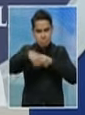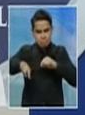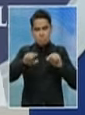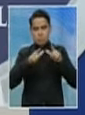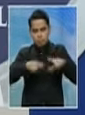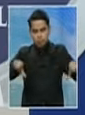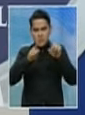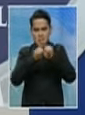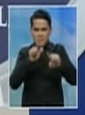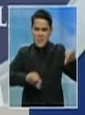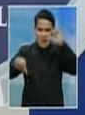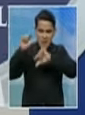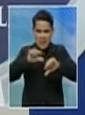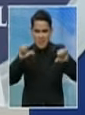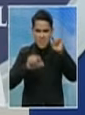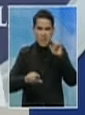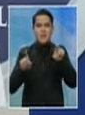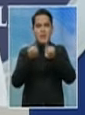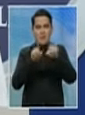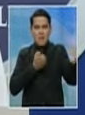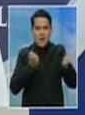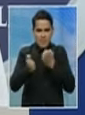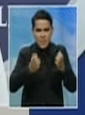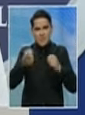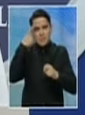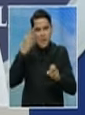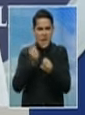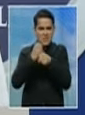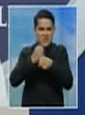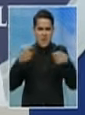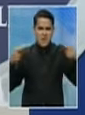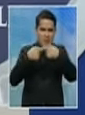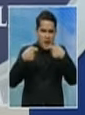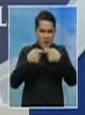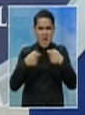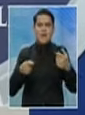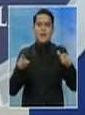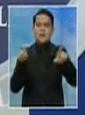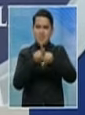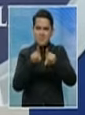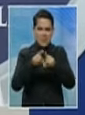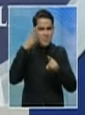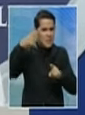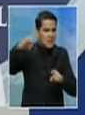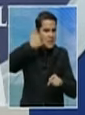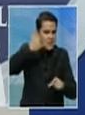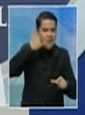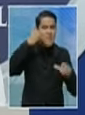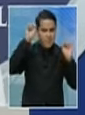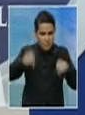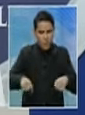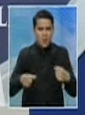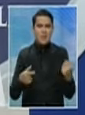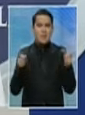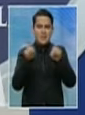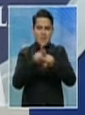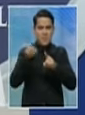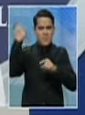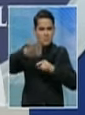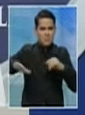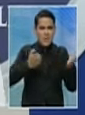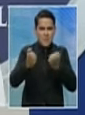agroquímicos, industria dedicada a la producción de energía, las telecomunicaciones, empresas proveedoras de internet y